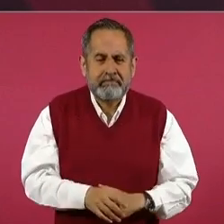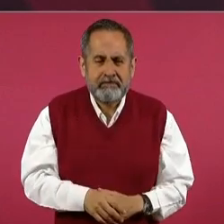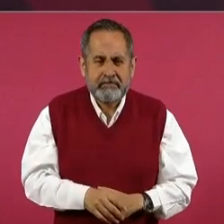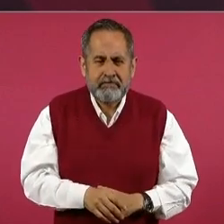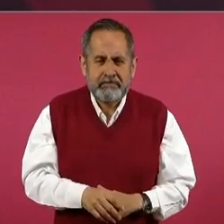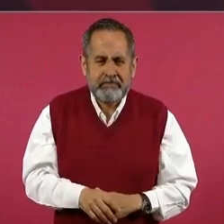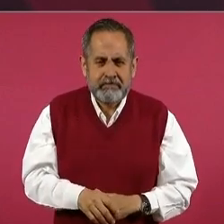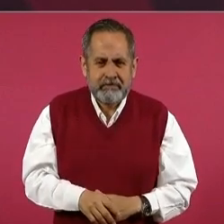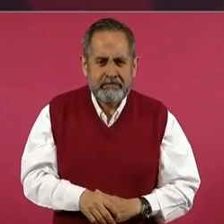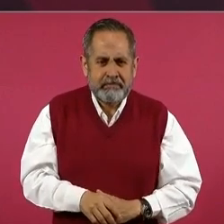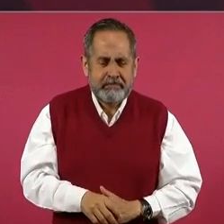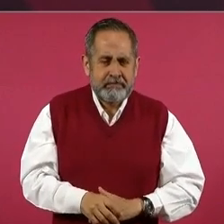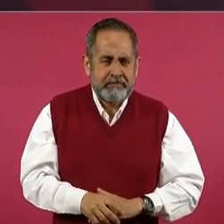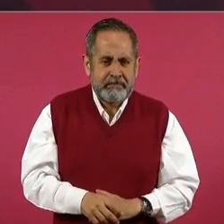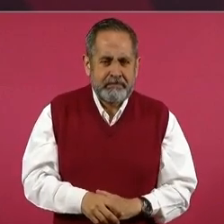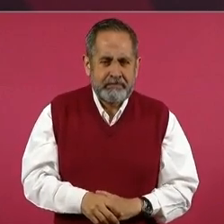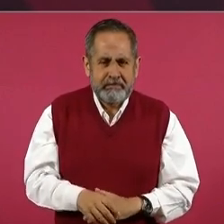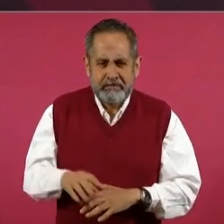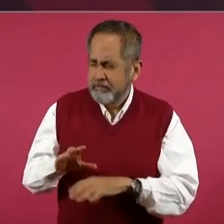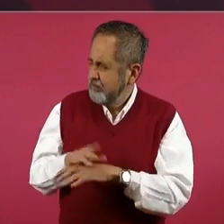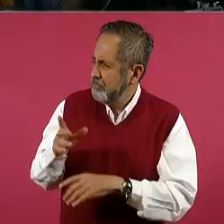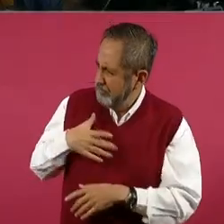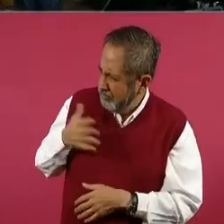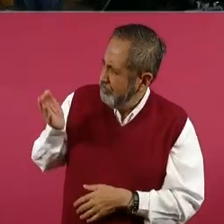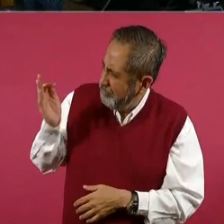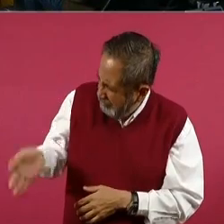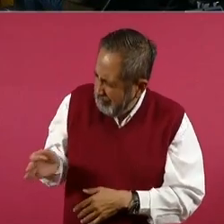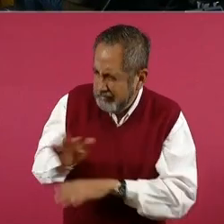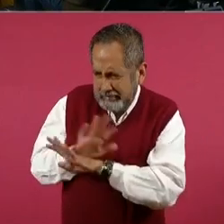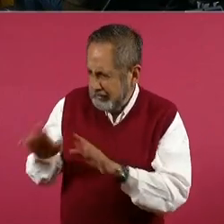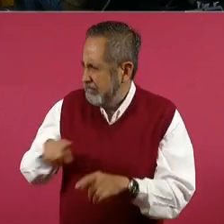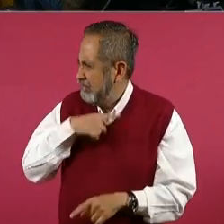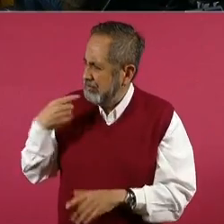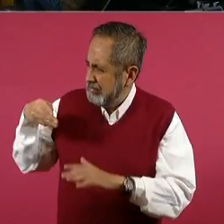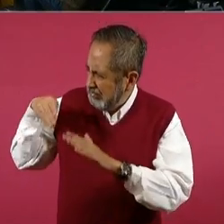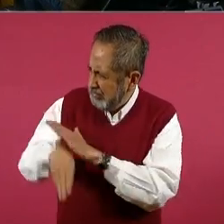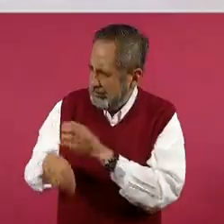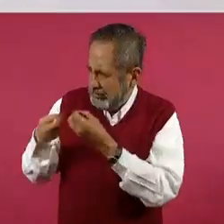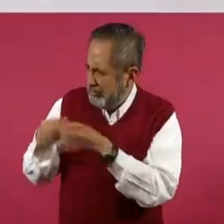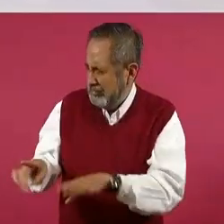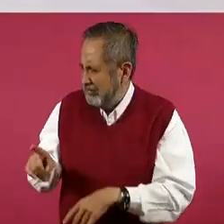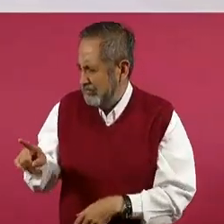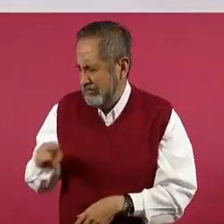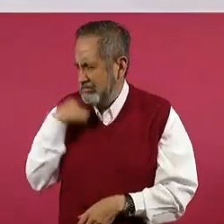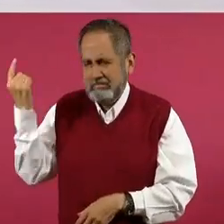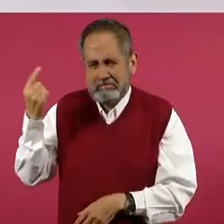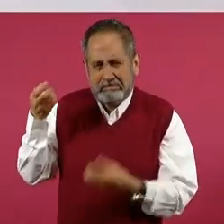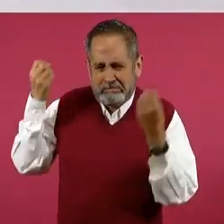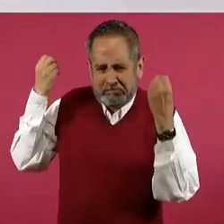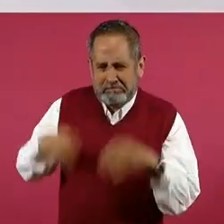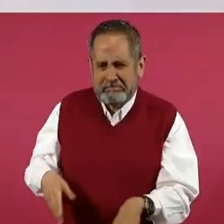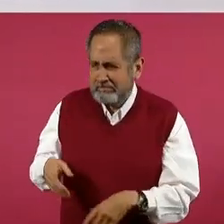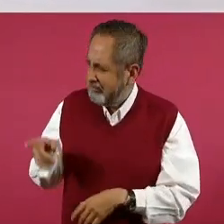¿por qué no aceptas, Andrés Manuel, que ya chupaste faro?